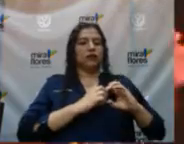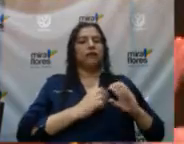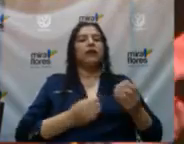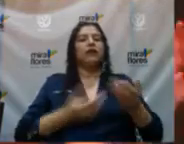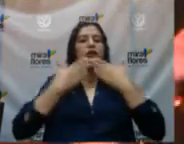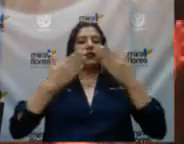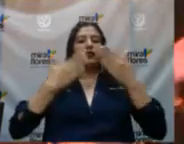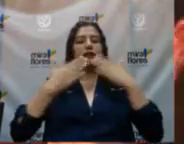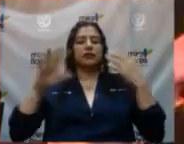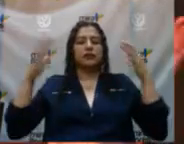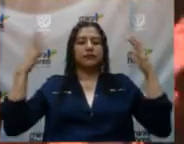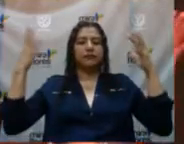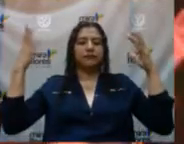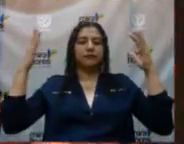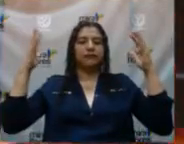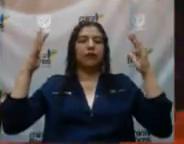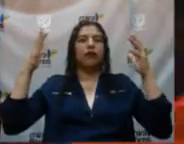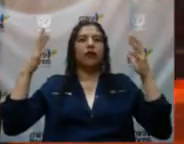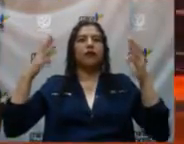gracias.